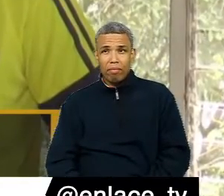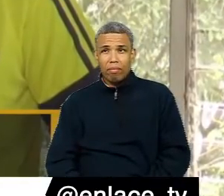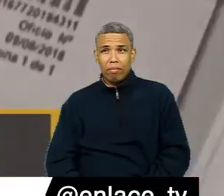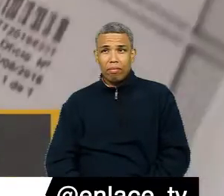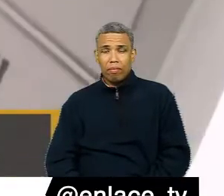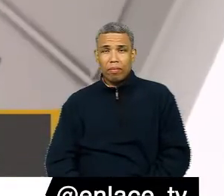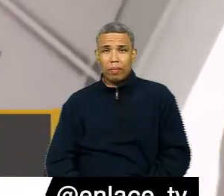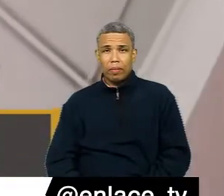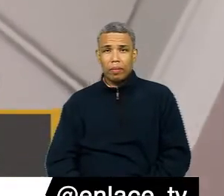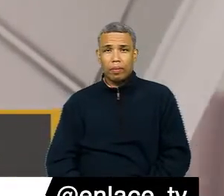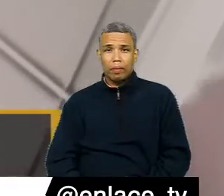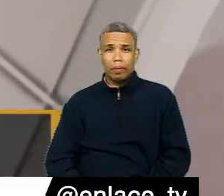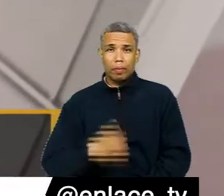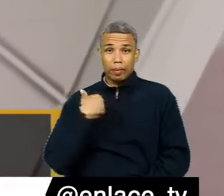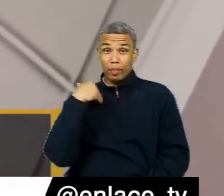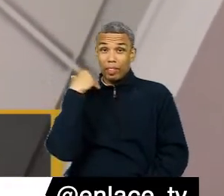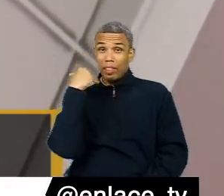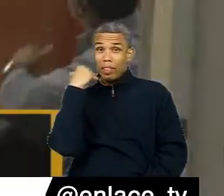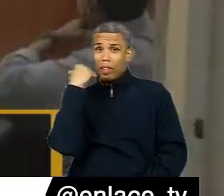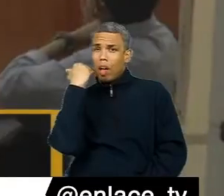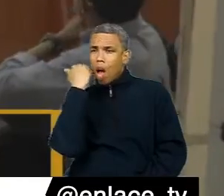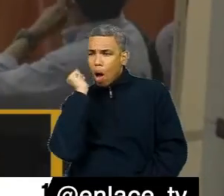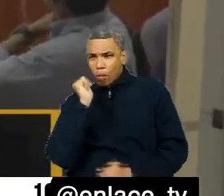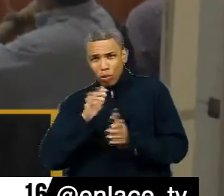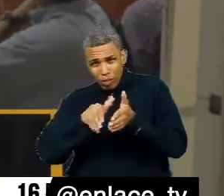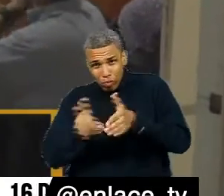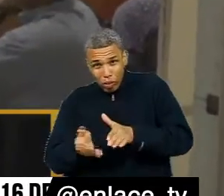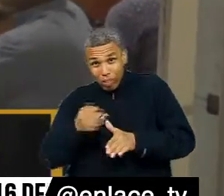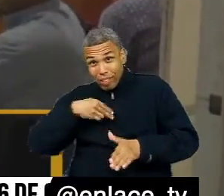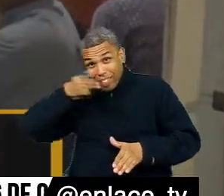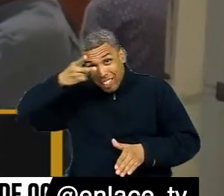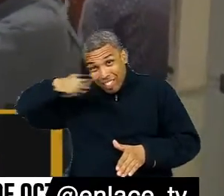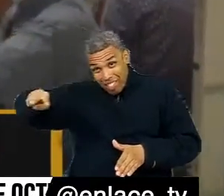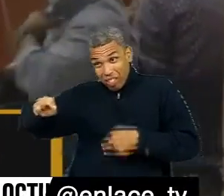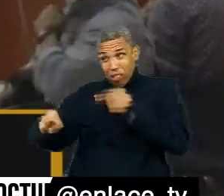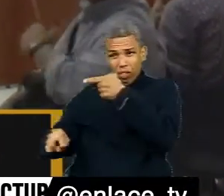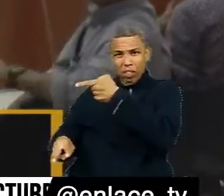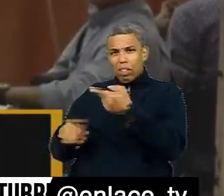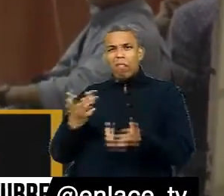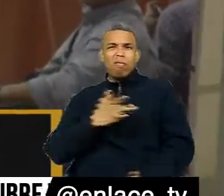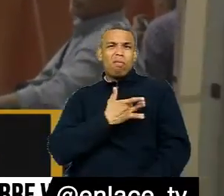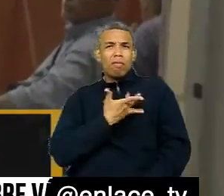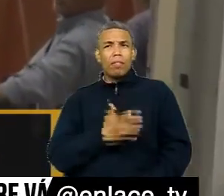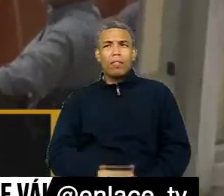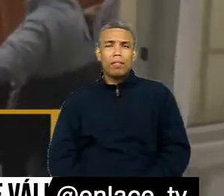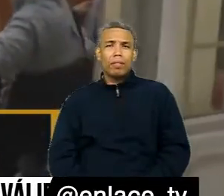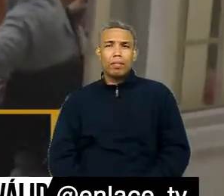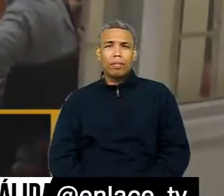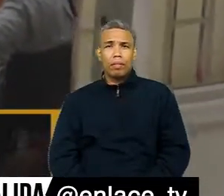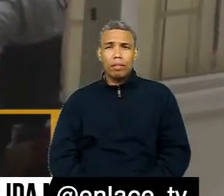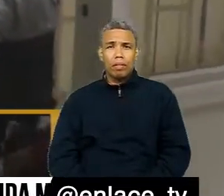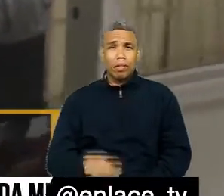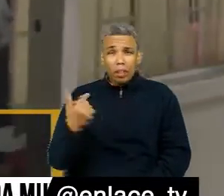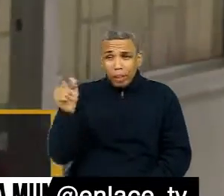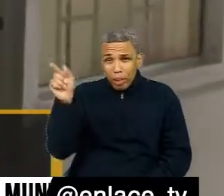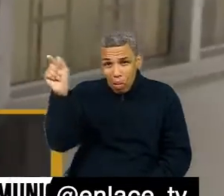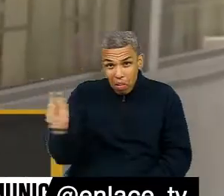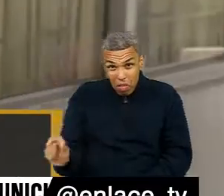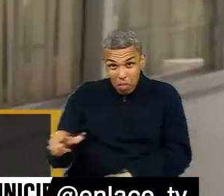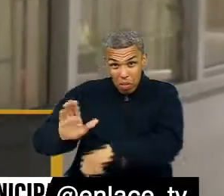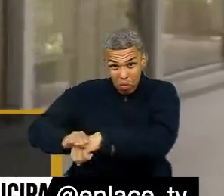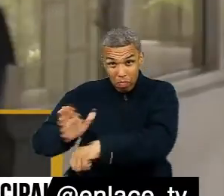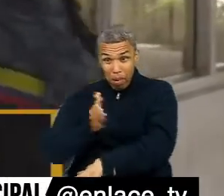ninguna condena dictada por la justicia será ejemplar para el hombre que asesinó a su madre. Pocas palabras le están dando, muy poquito. Vayan en 3 años